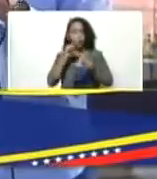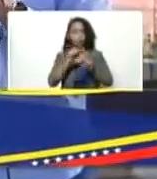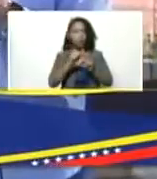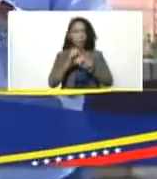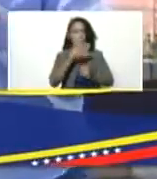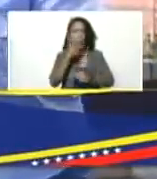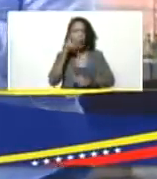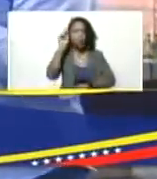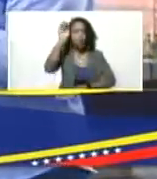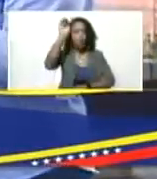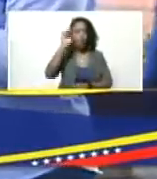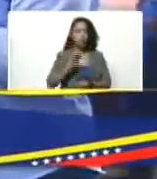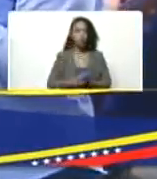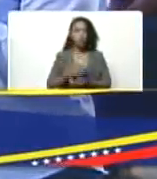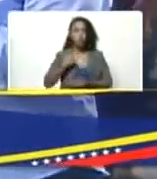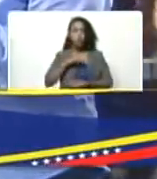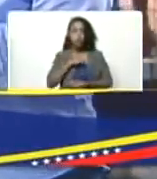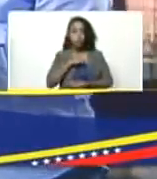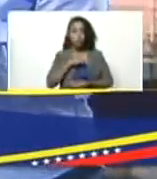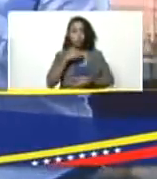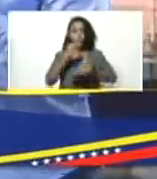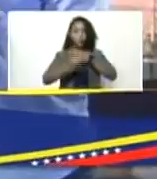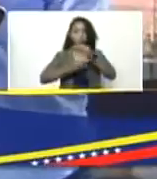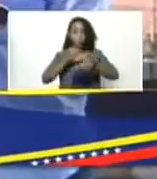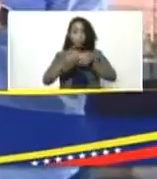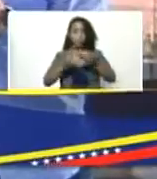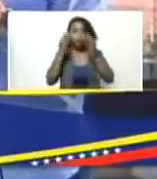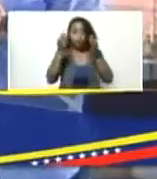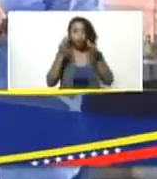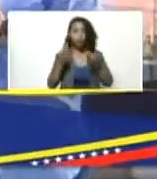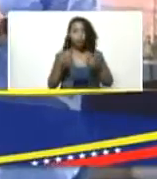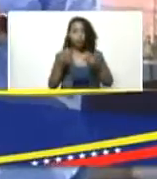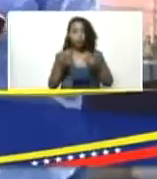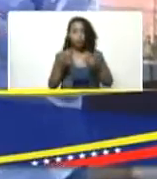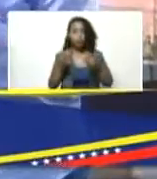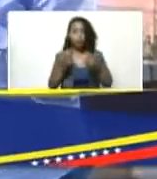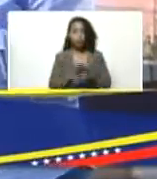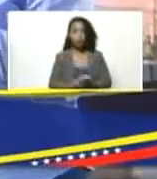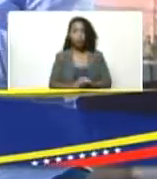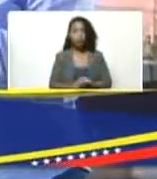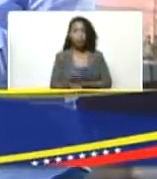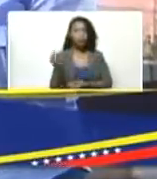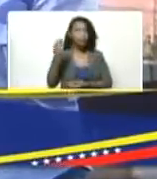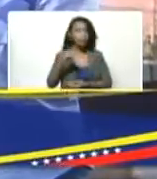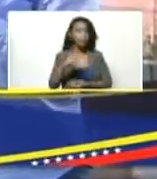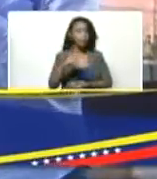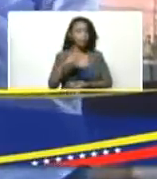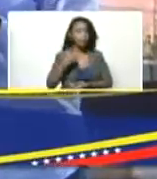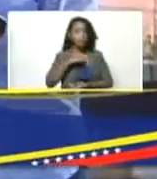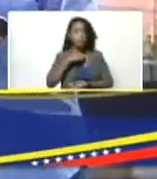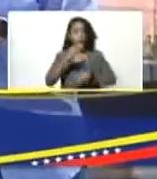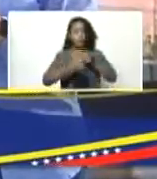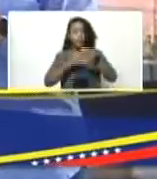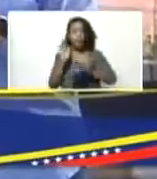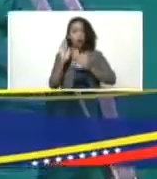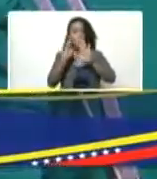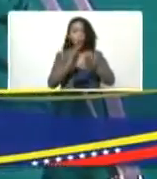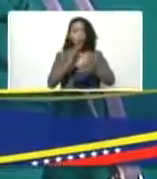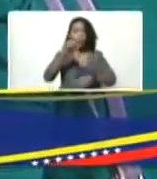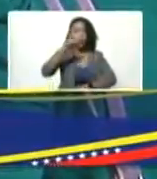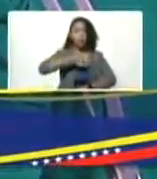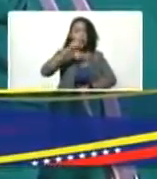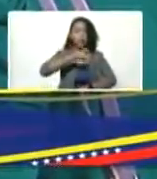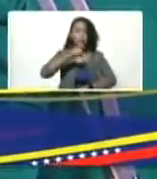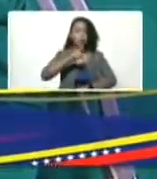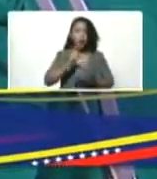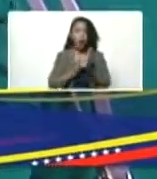destino mejor. Nosotros estamos generando la formalización y además estamos dando el apoyo necesario